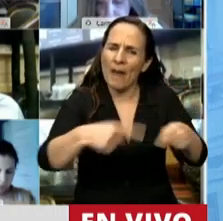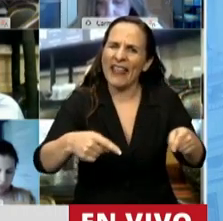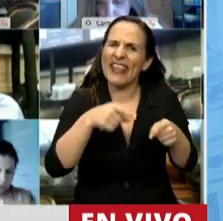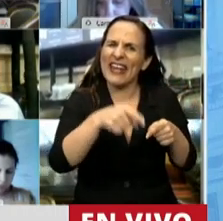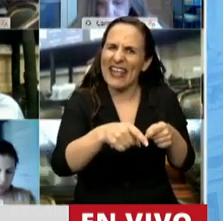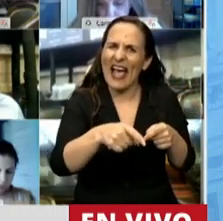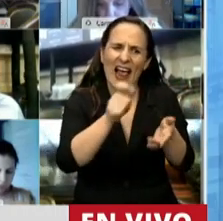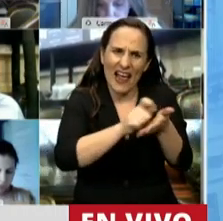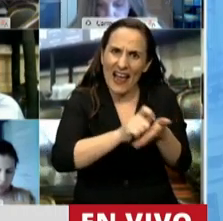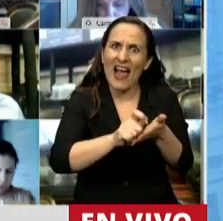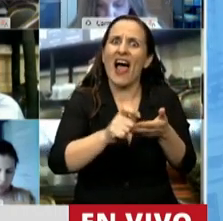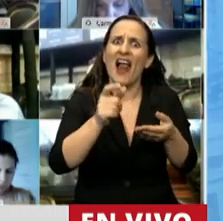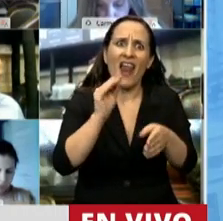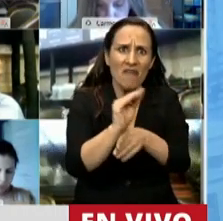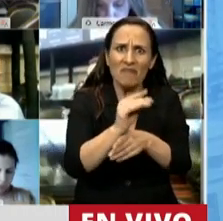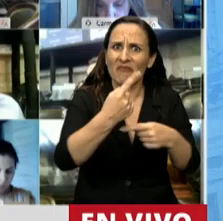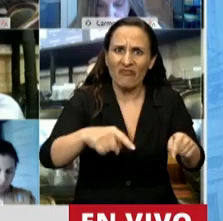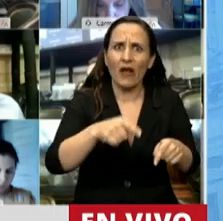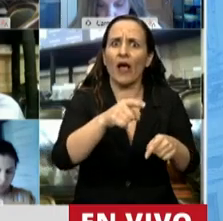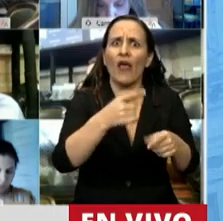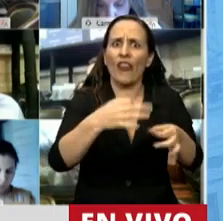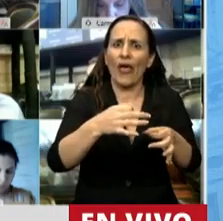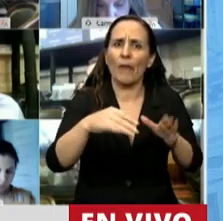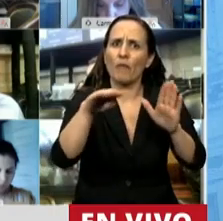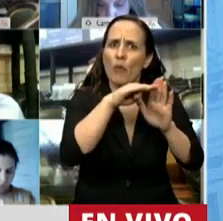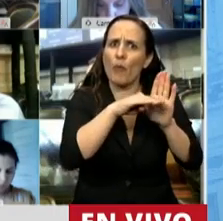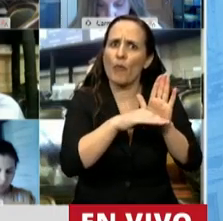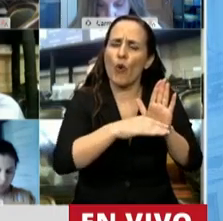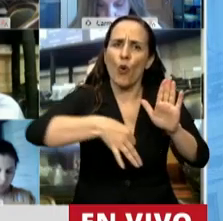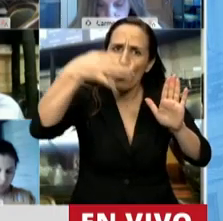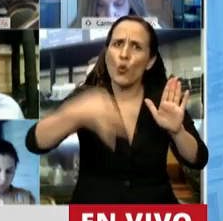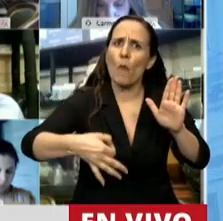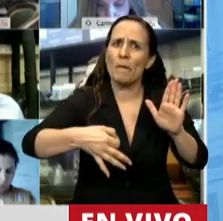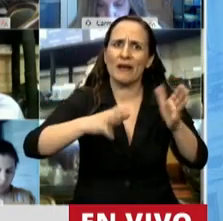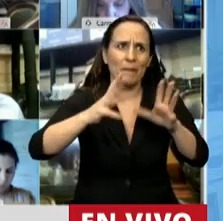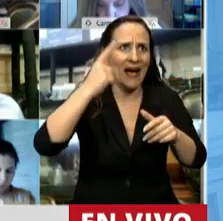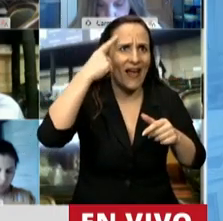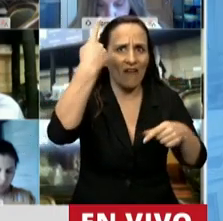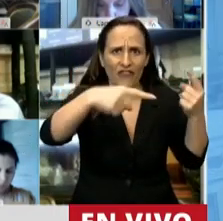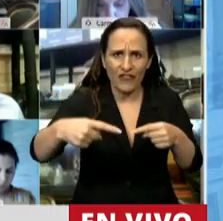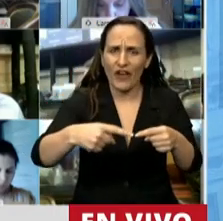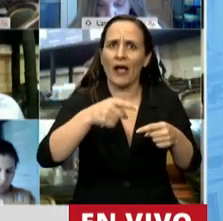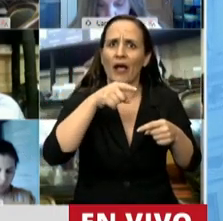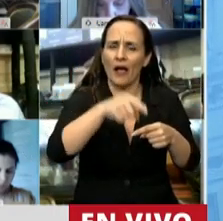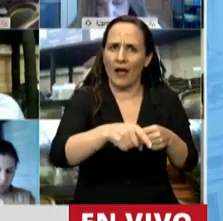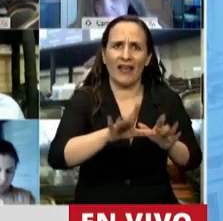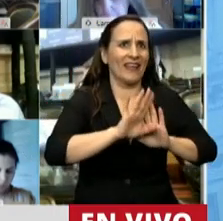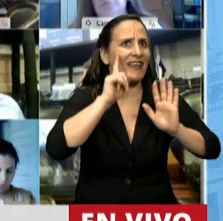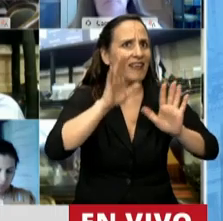se adquieren o se financian, cumplan con parámetros mínimos de pluralidad, imparcialidad y abordaje